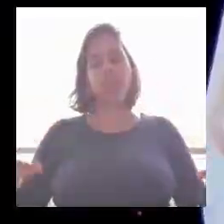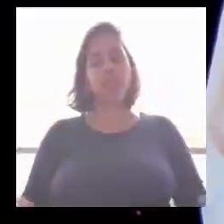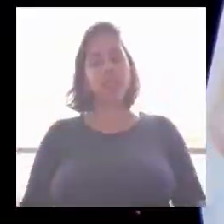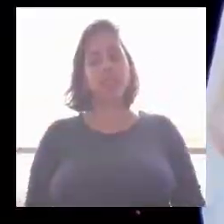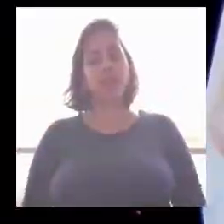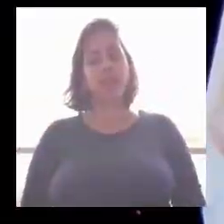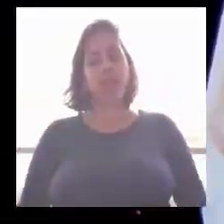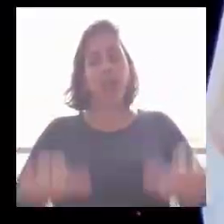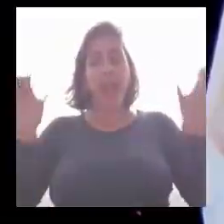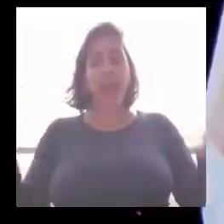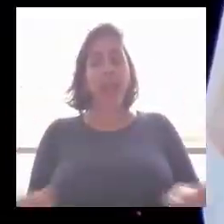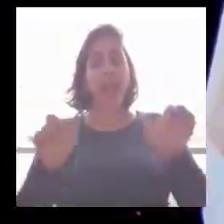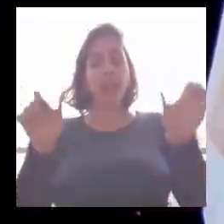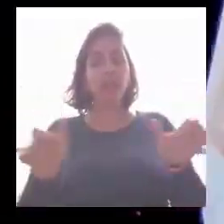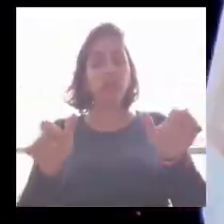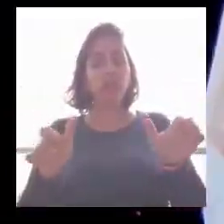creaciones